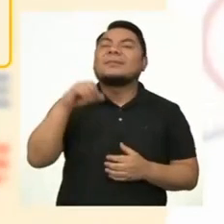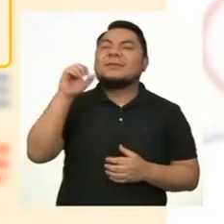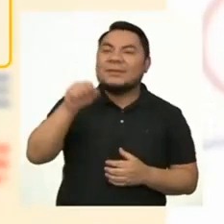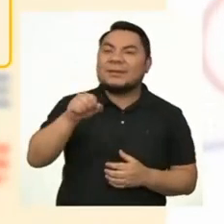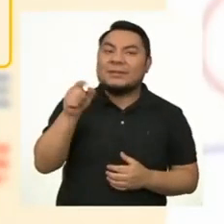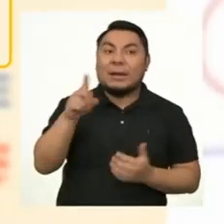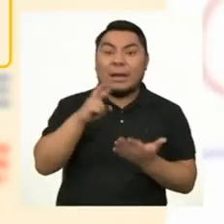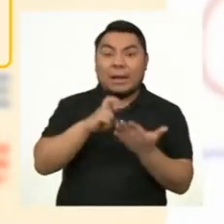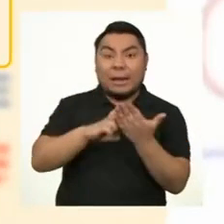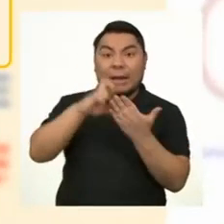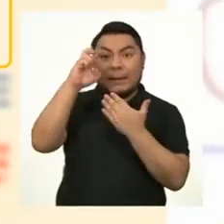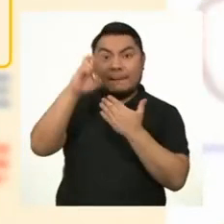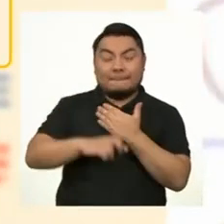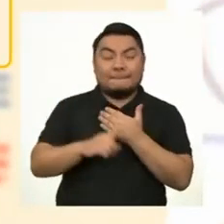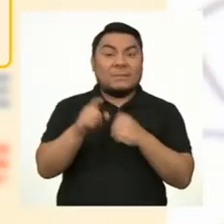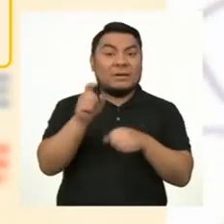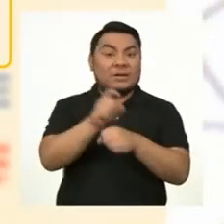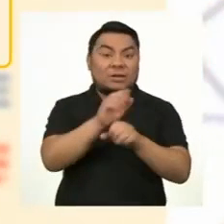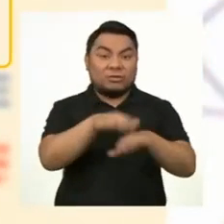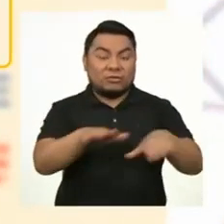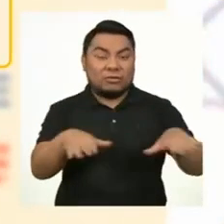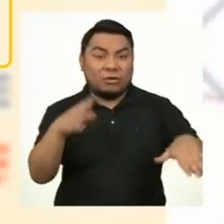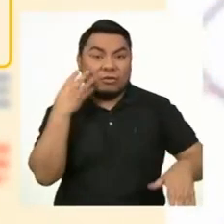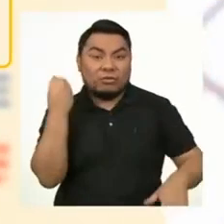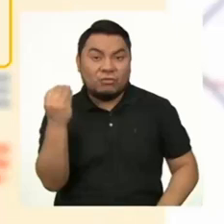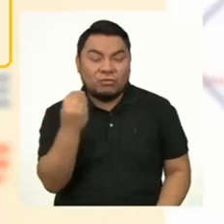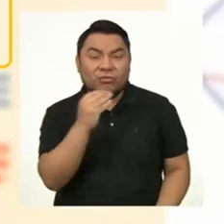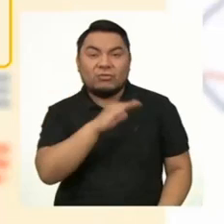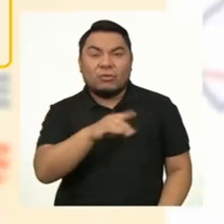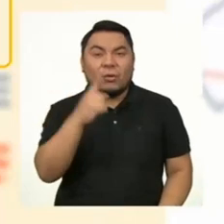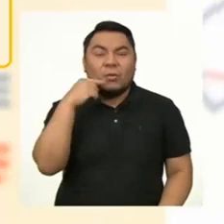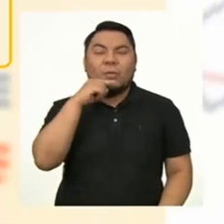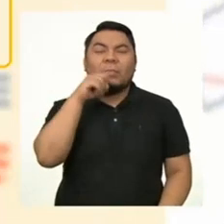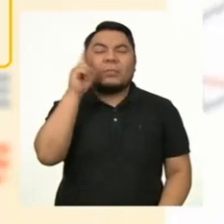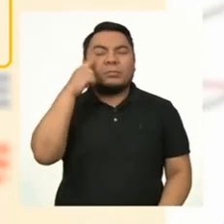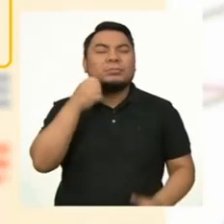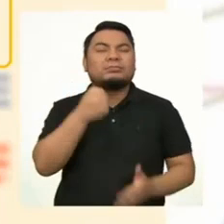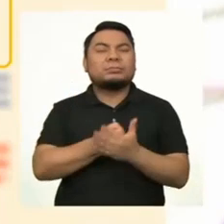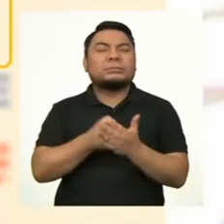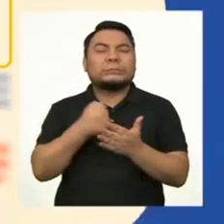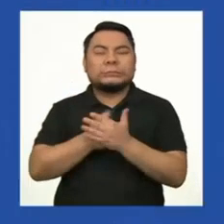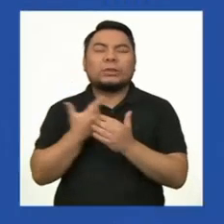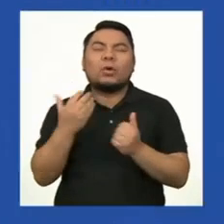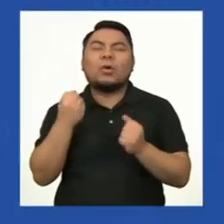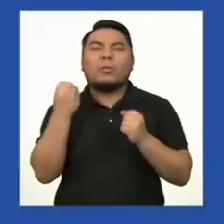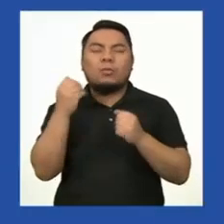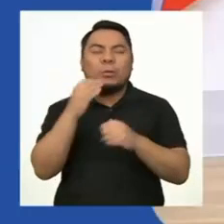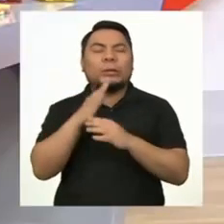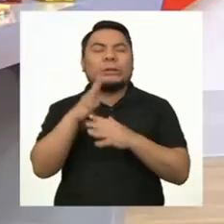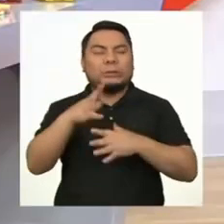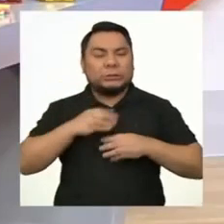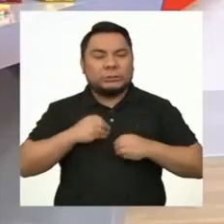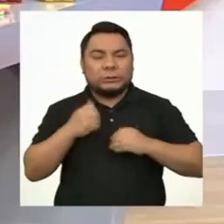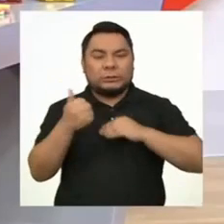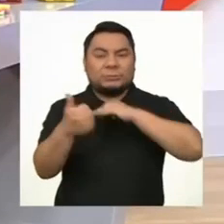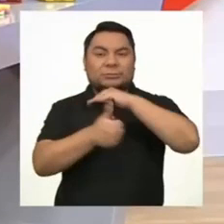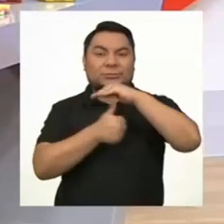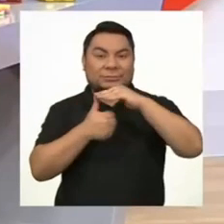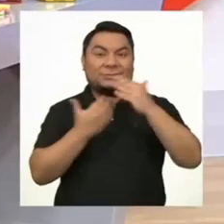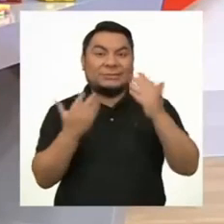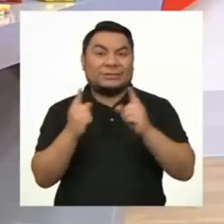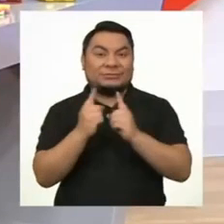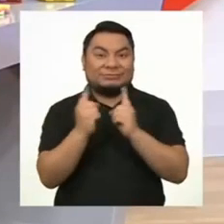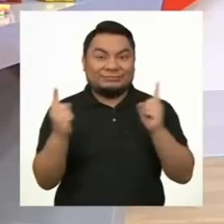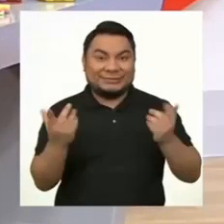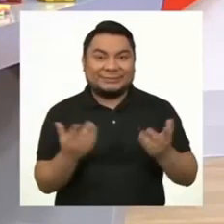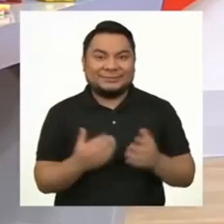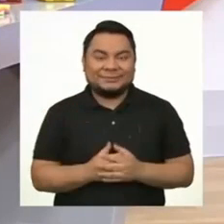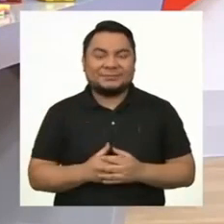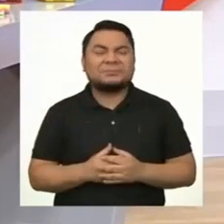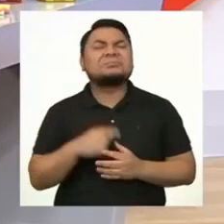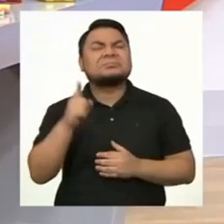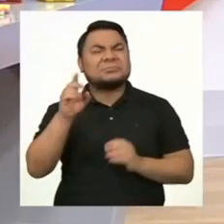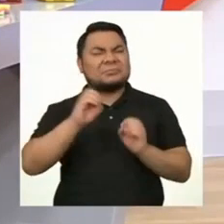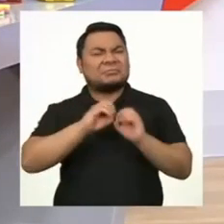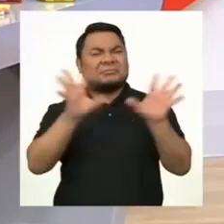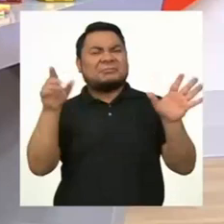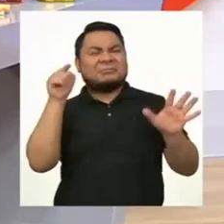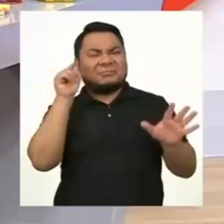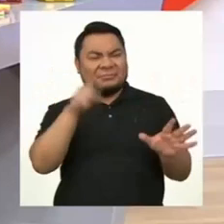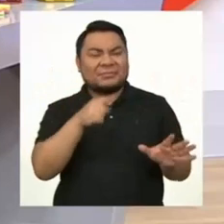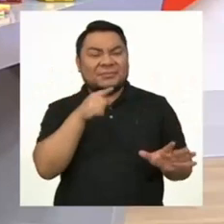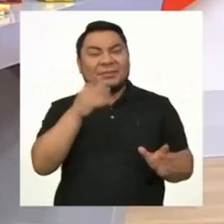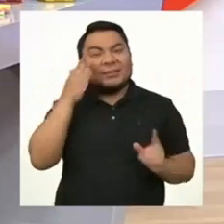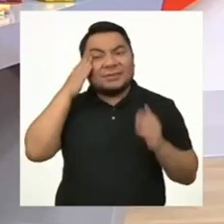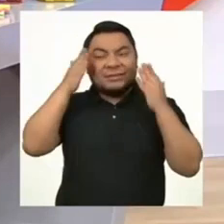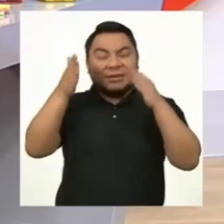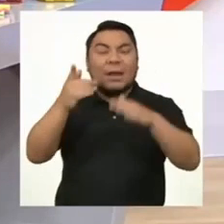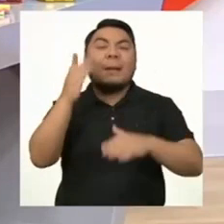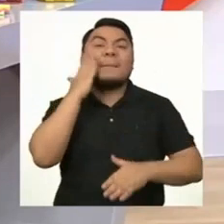para ayudar a niñas, niños y adolescentes a sobrellevar el distanciamiento social. Está bastante claro. Está dirigido a madres